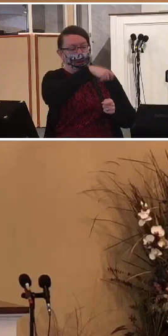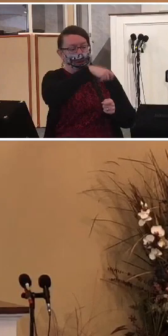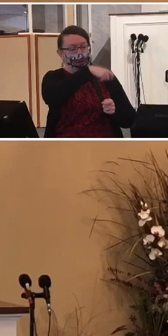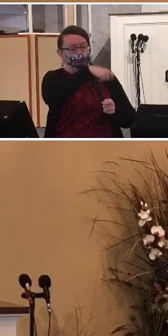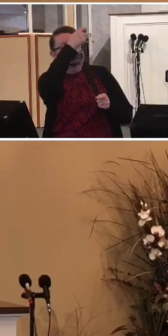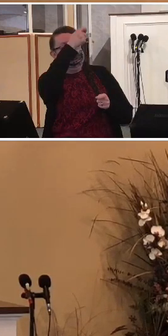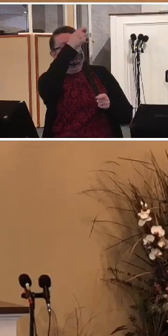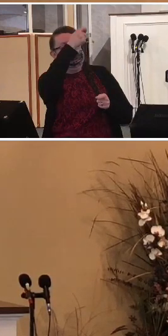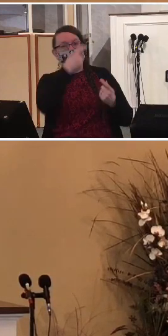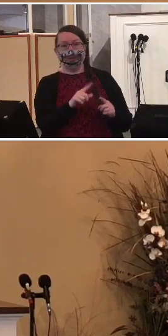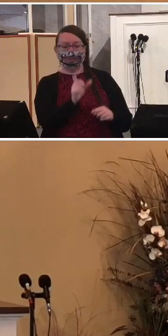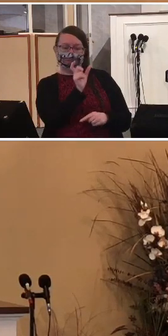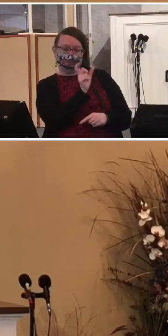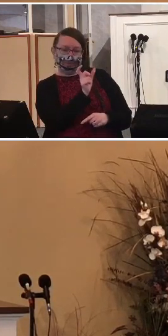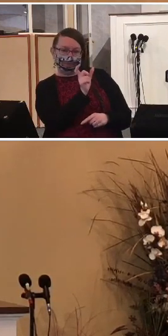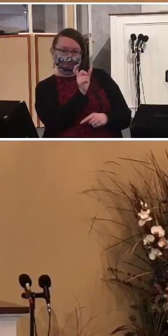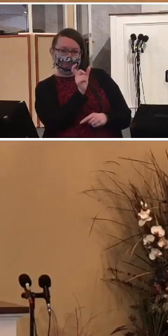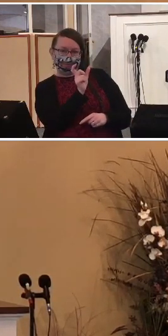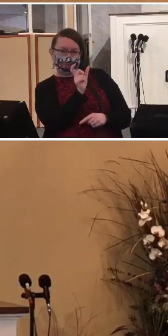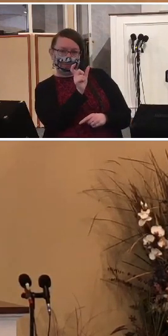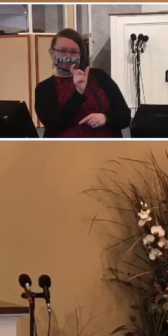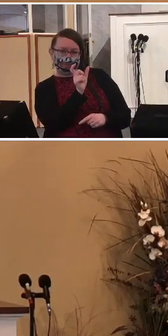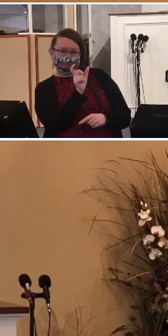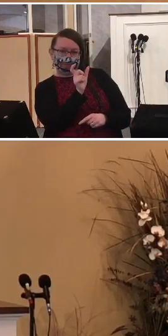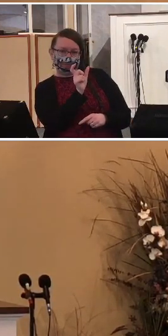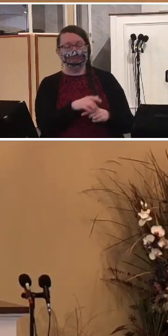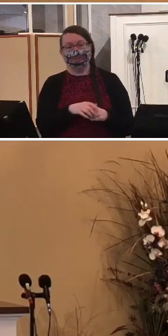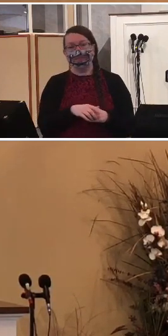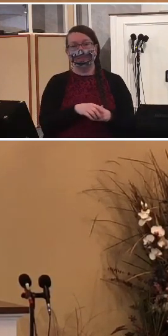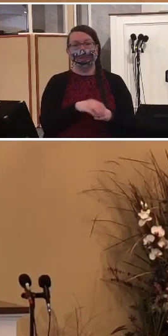Pero entonces no podías atrapar suficiente para poder medirlos.